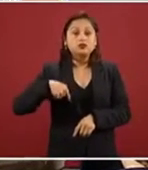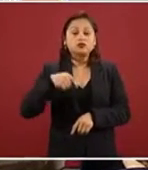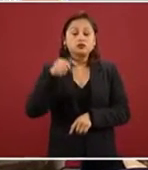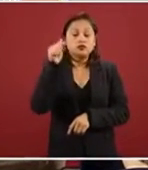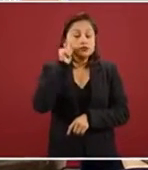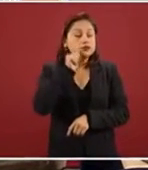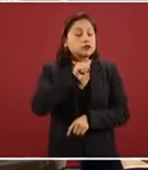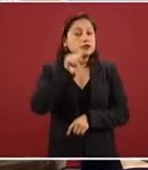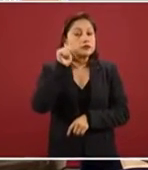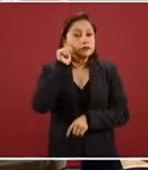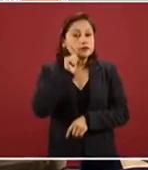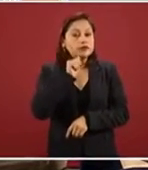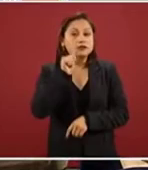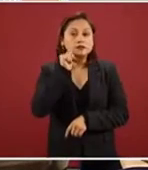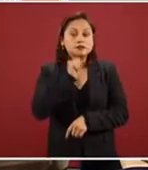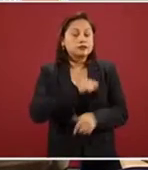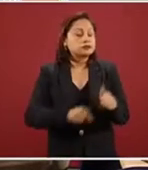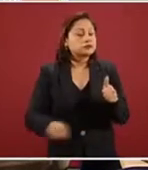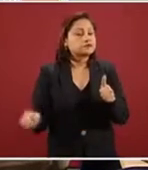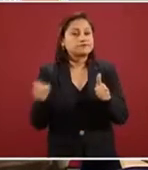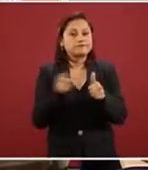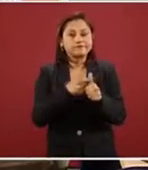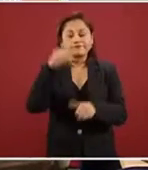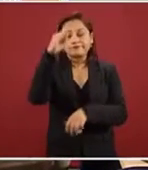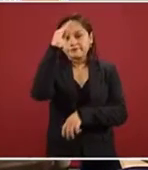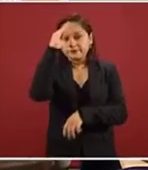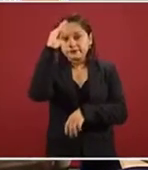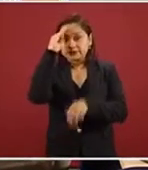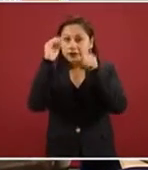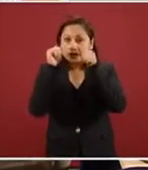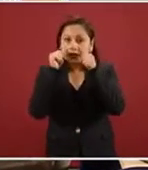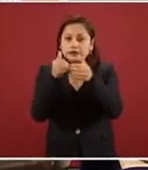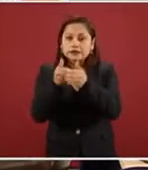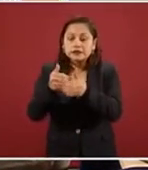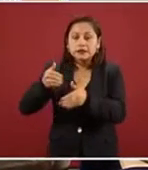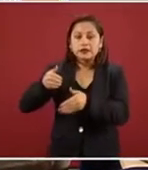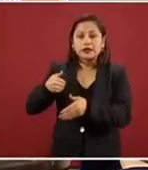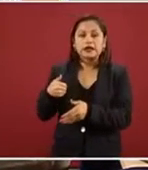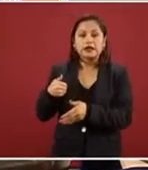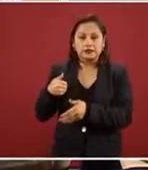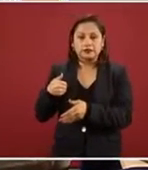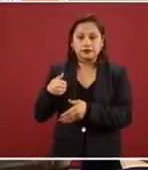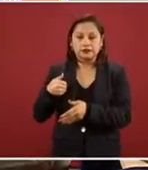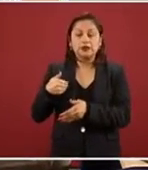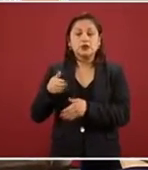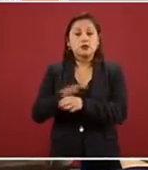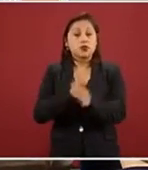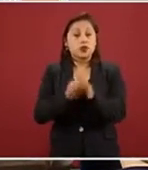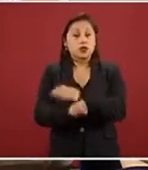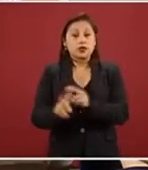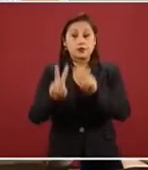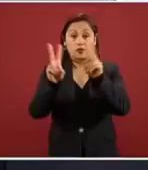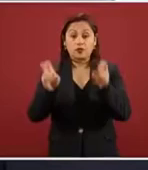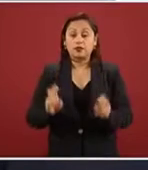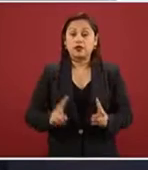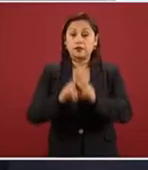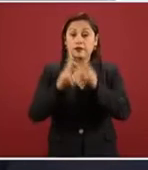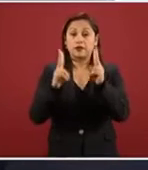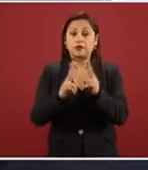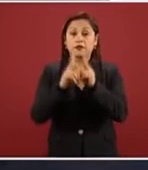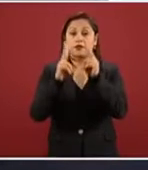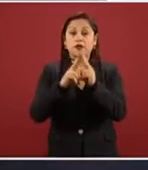primera premisa hemos realizado en el caso de los volcanes de nuestro país, la homologación de los